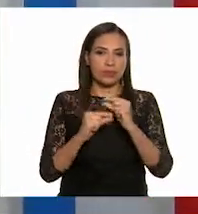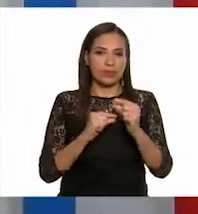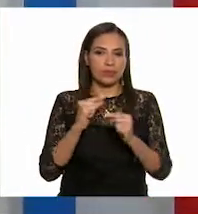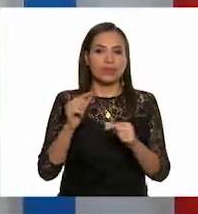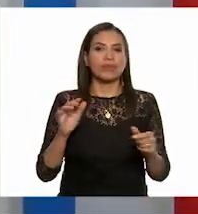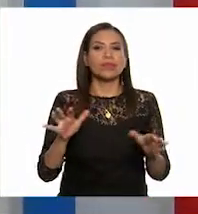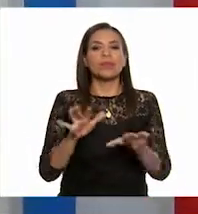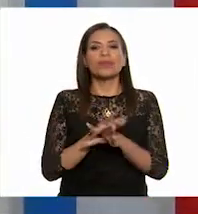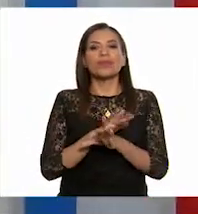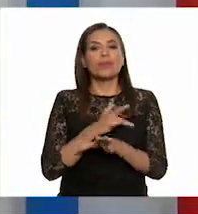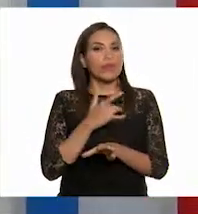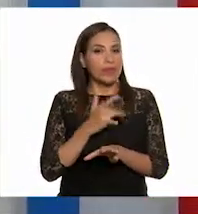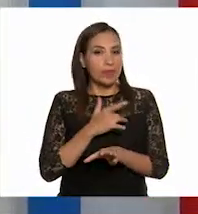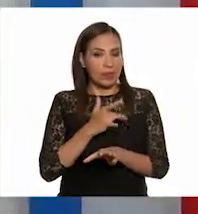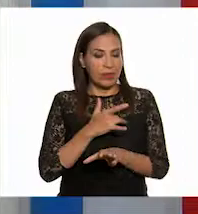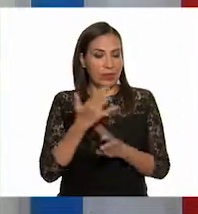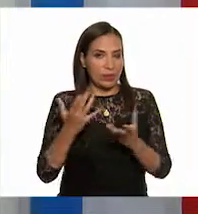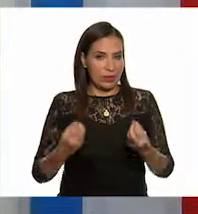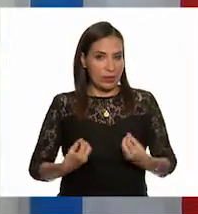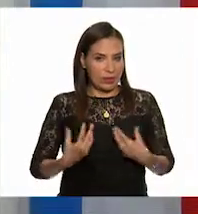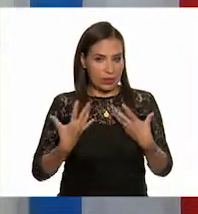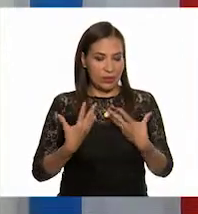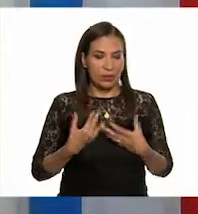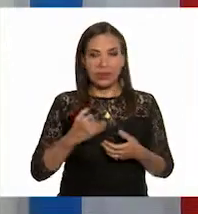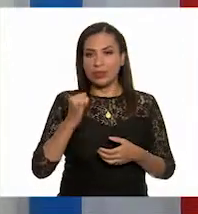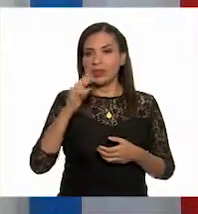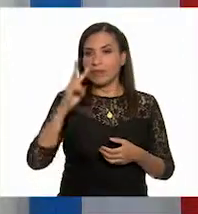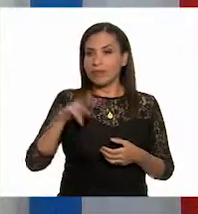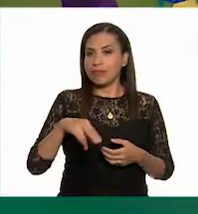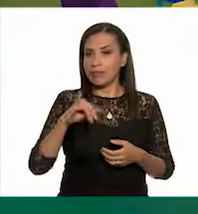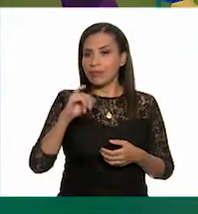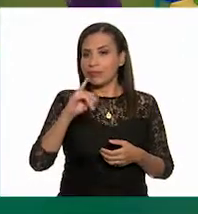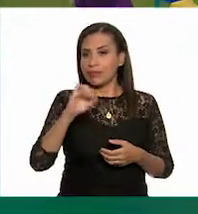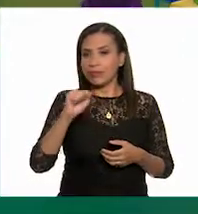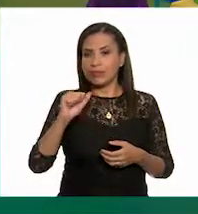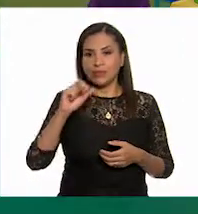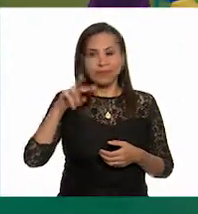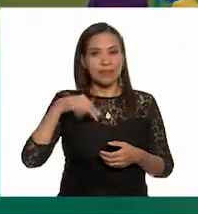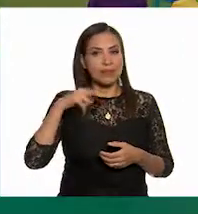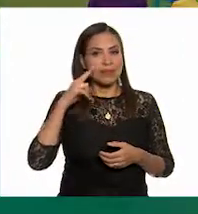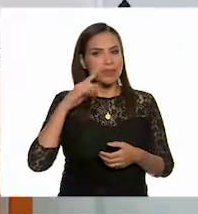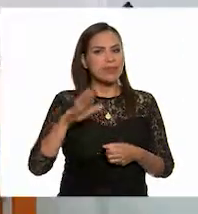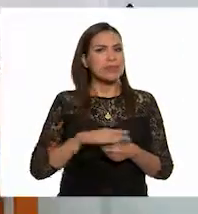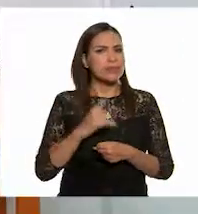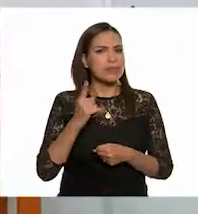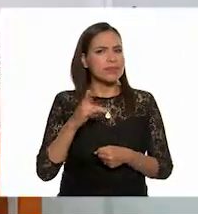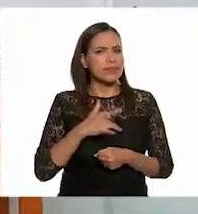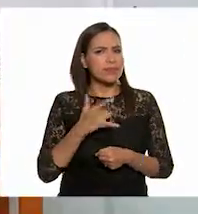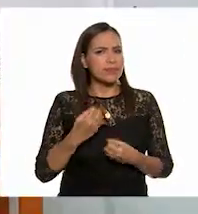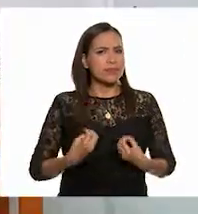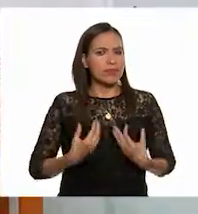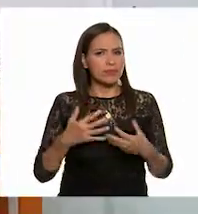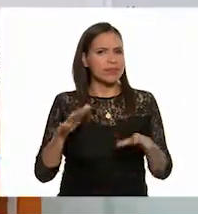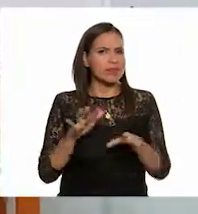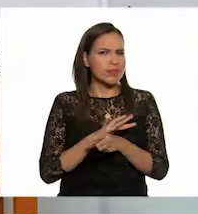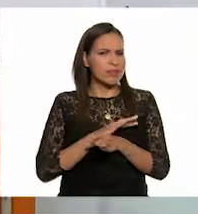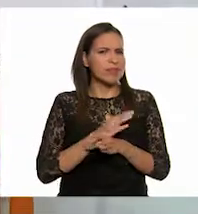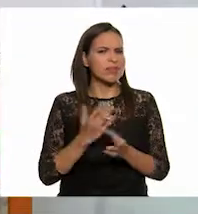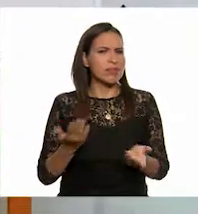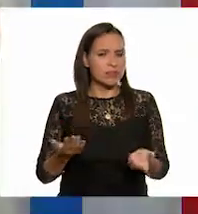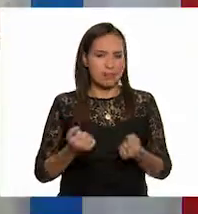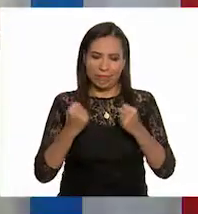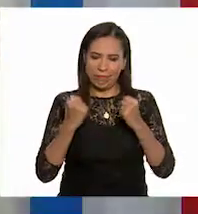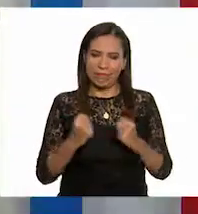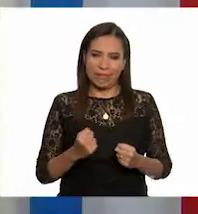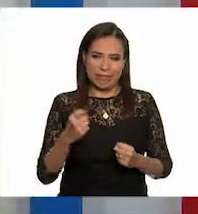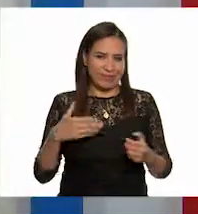está cambiando su estado de ánimo. Es verdad, Isa. Sí, creo que es verdad, pero ¿por qué será que su estado de ánimo está cambiando?